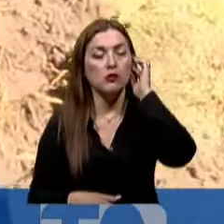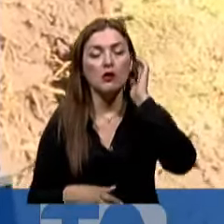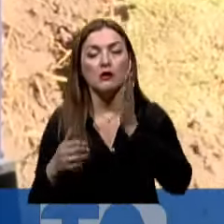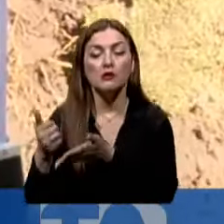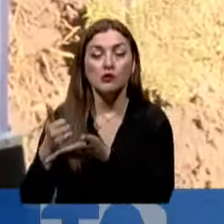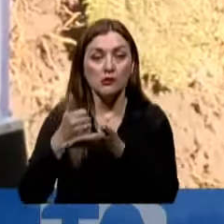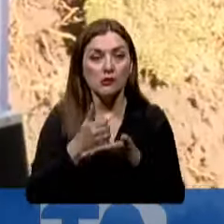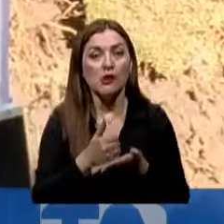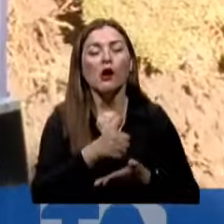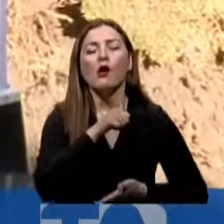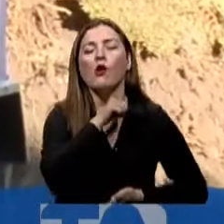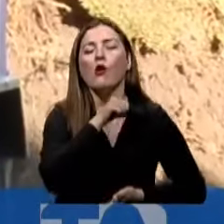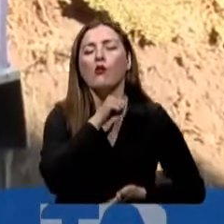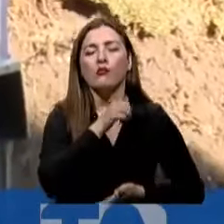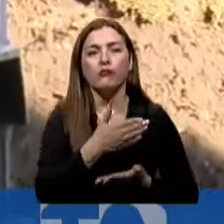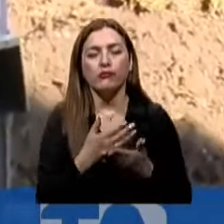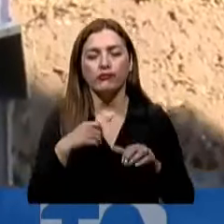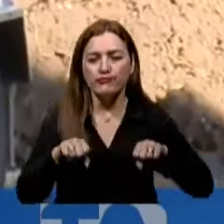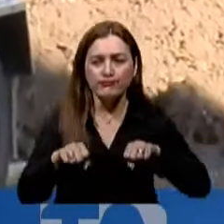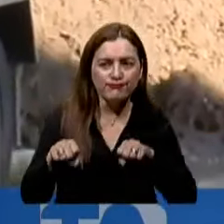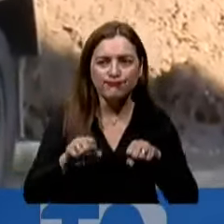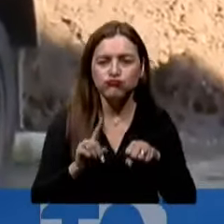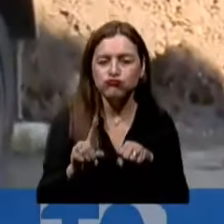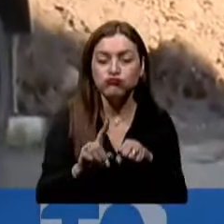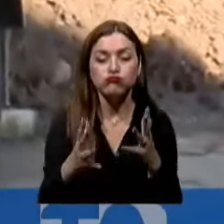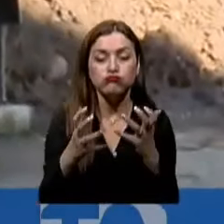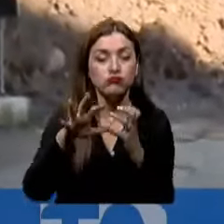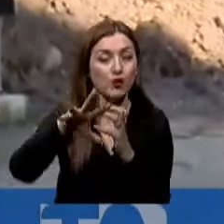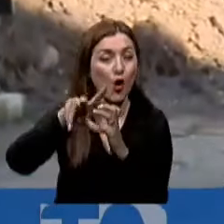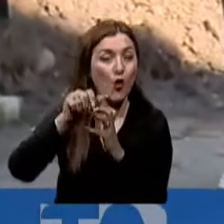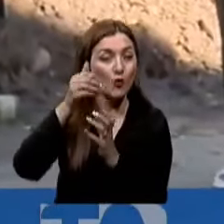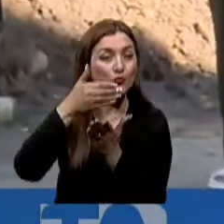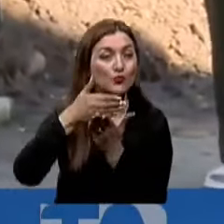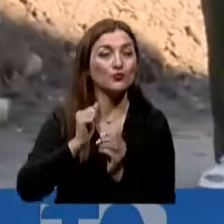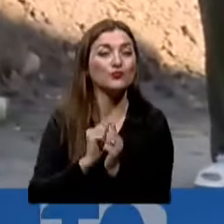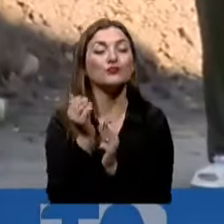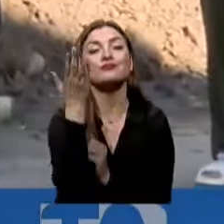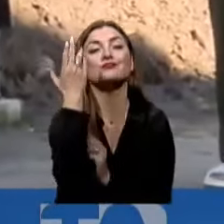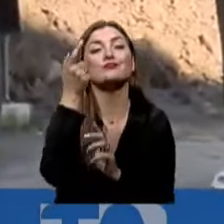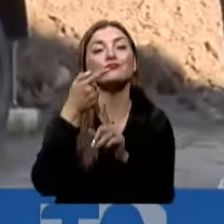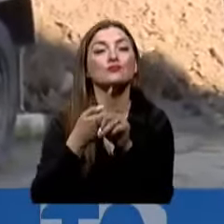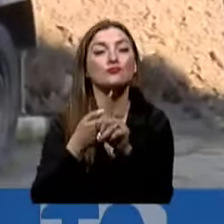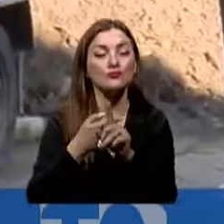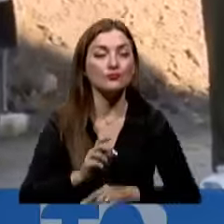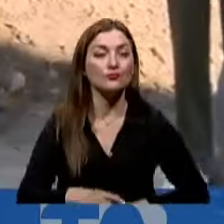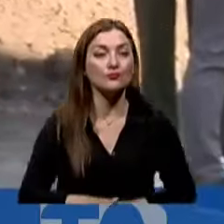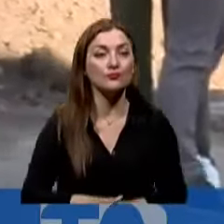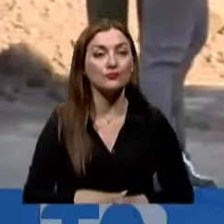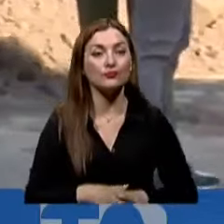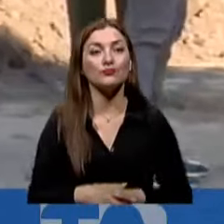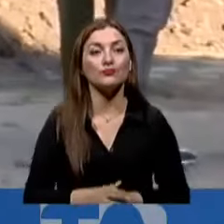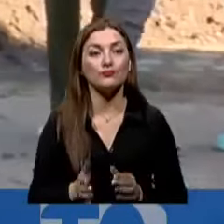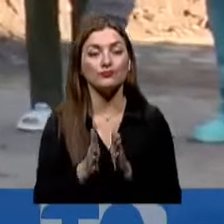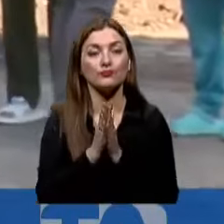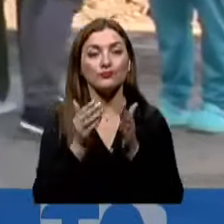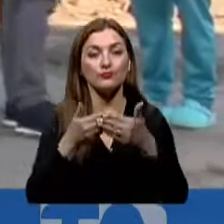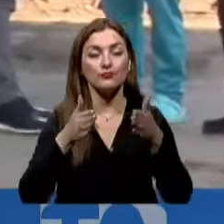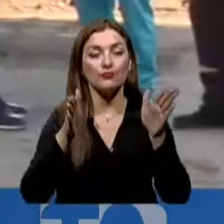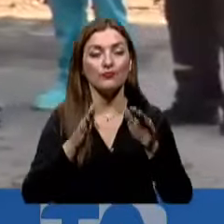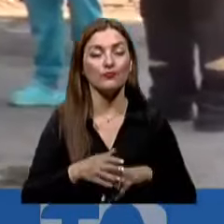para que los delincuentes no transiten por este sector están pidiendo ya desde hace varios meses ustedes que se habilite esta unidad